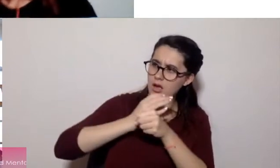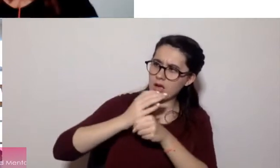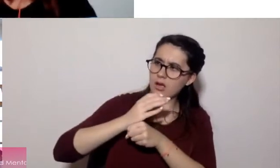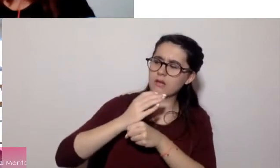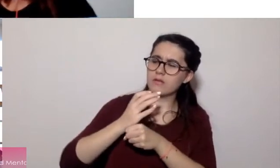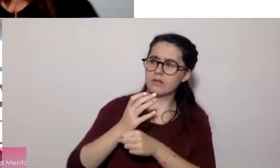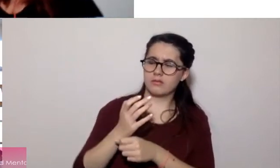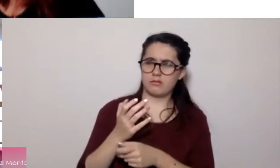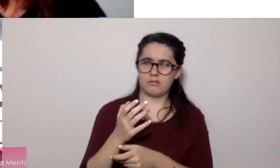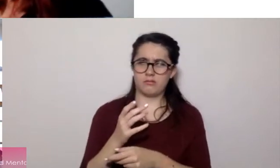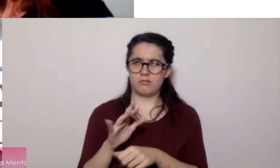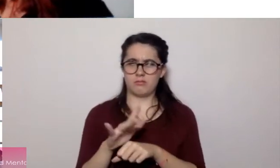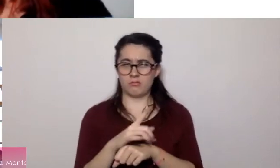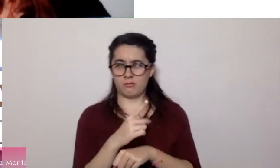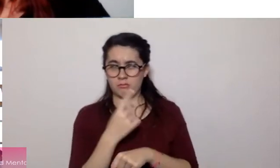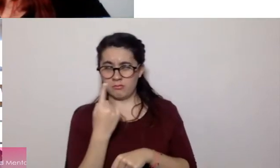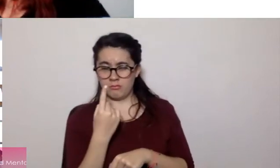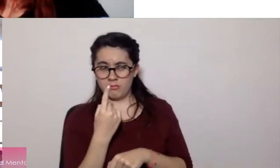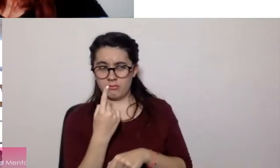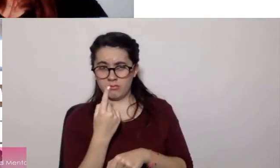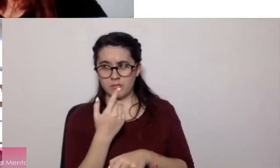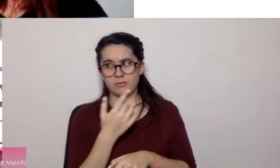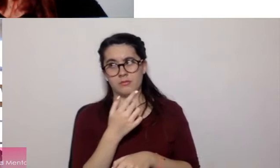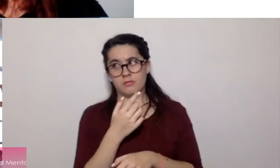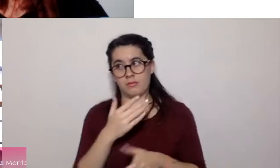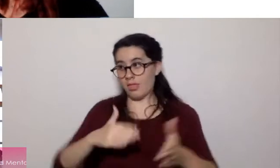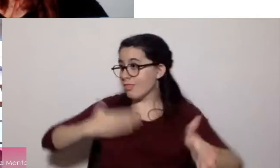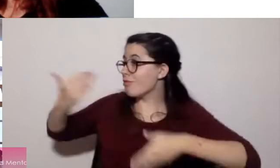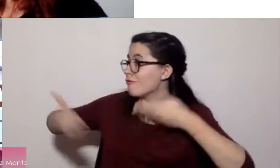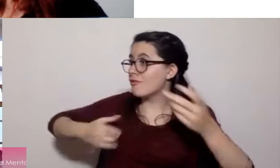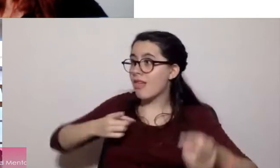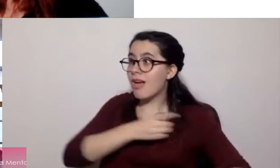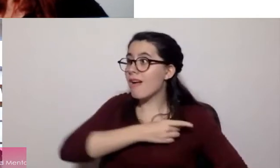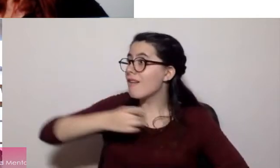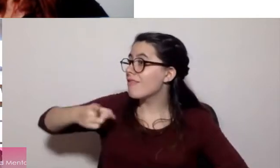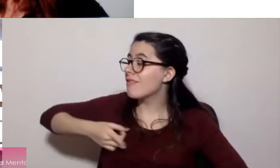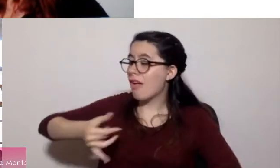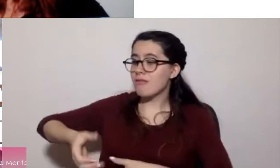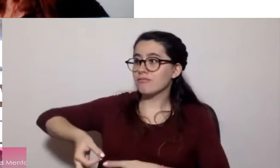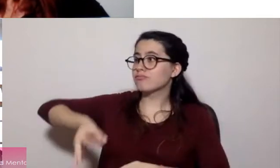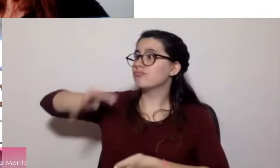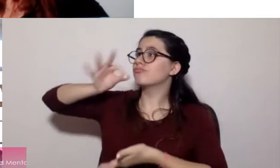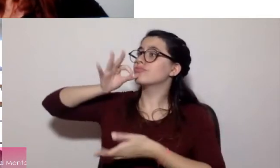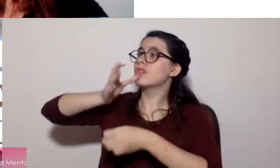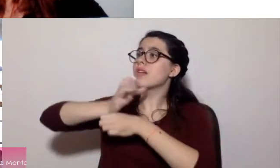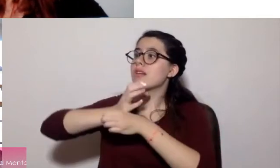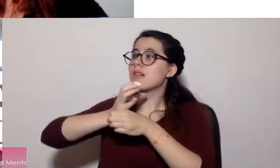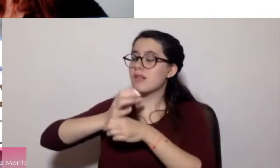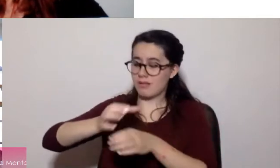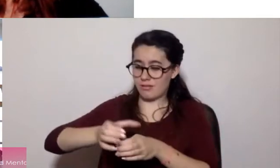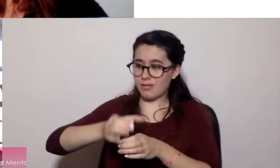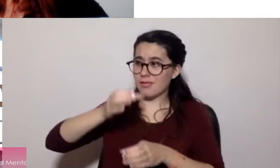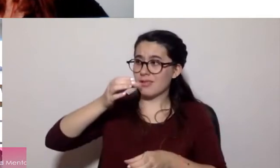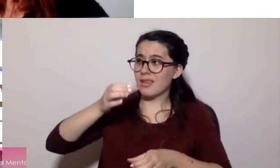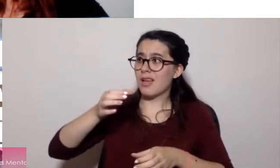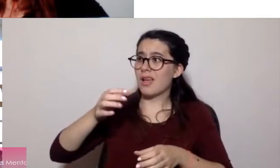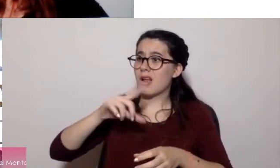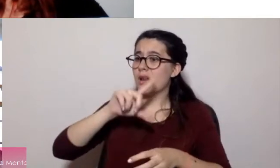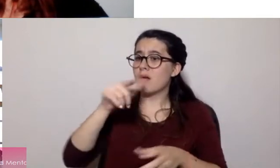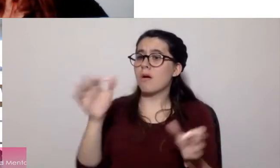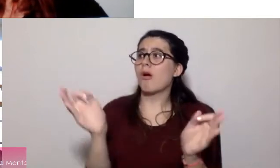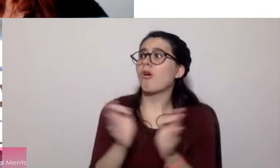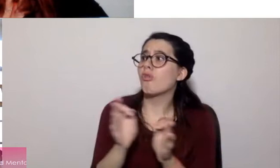Porque tienes que disfrutar el café. Es delicioso. Si te lo llevas en el termo, se te enfría. Ahí lo